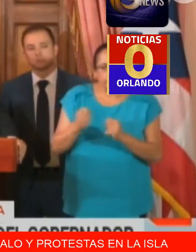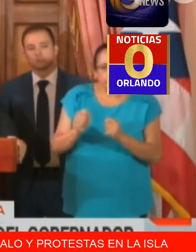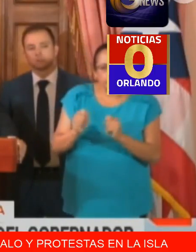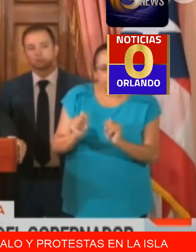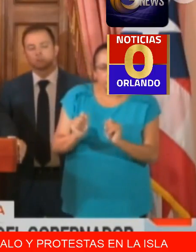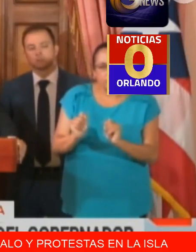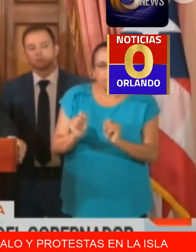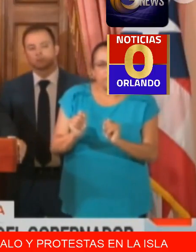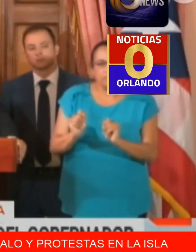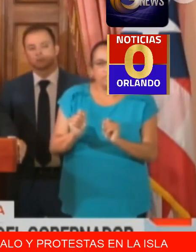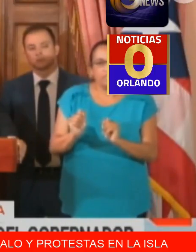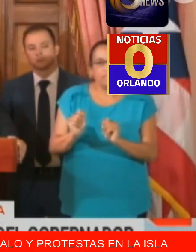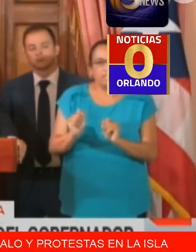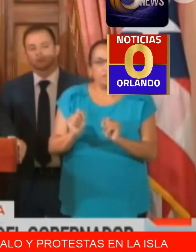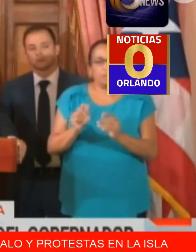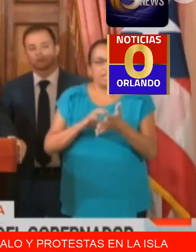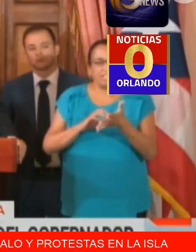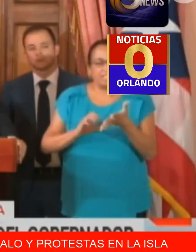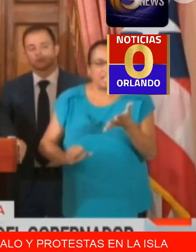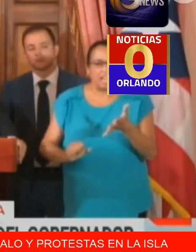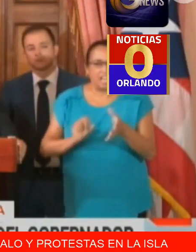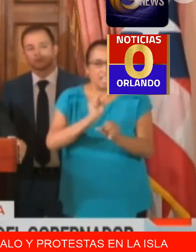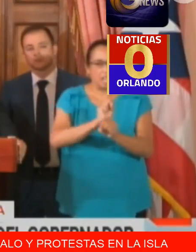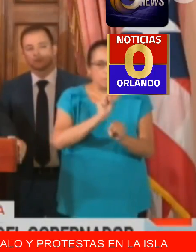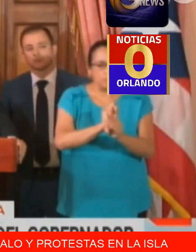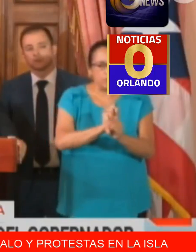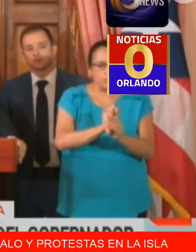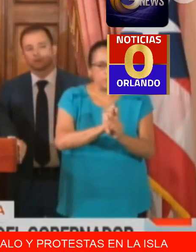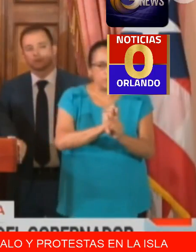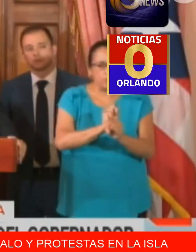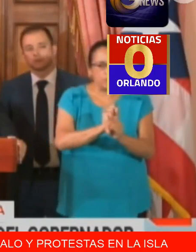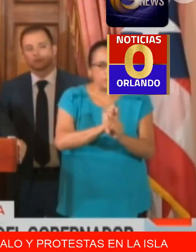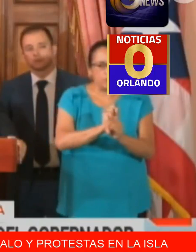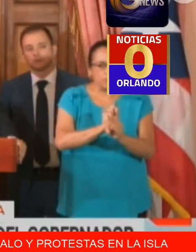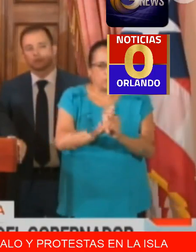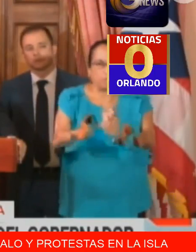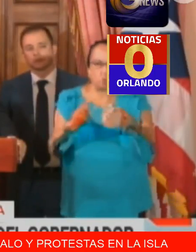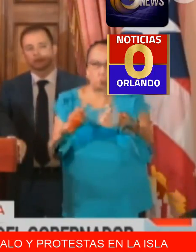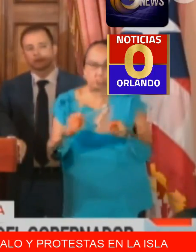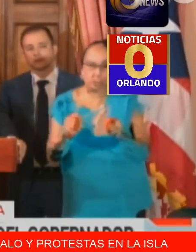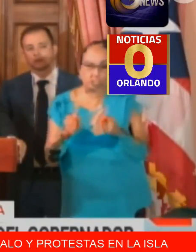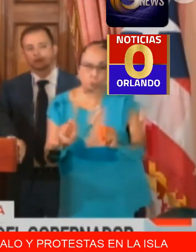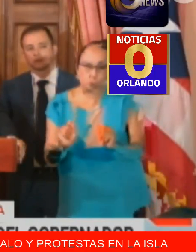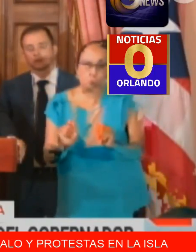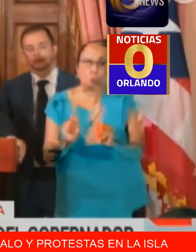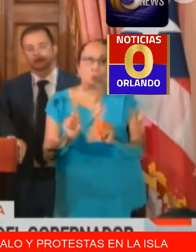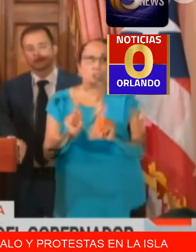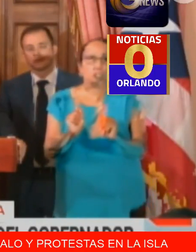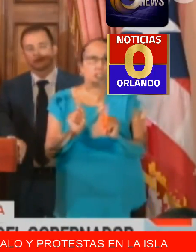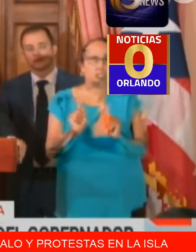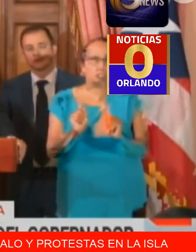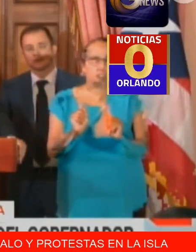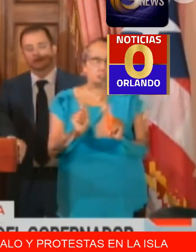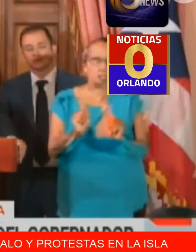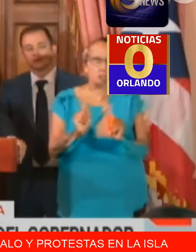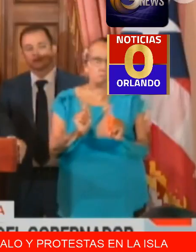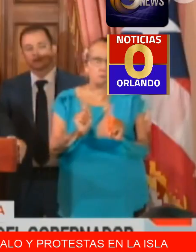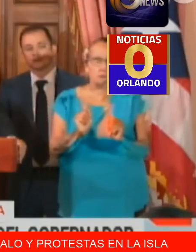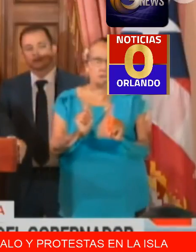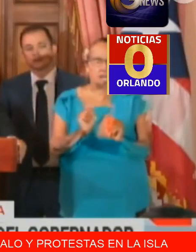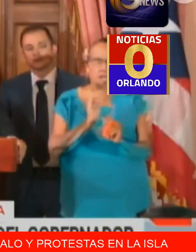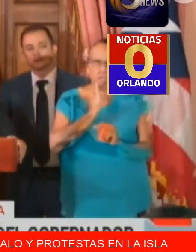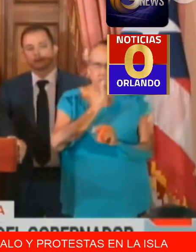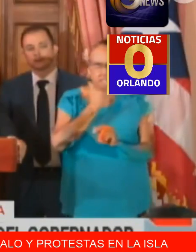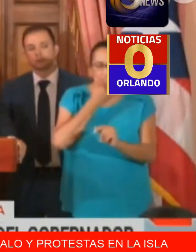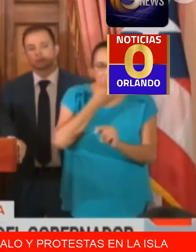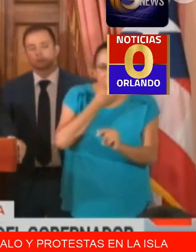ejemplo, para quitarle el empleo a una persona, y los intentos que se hicieron contra el para perjudicar al